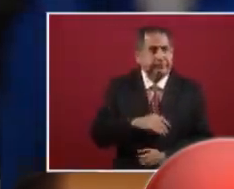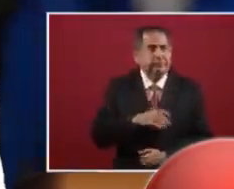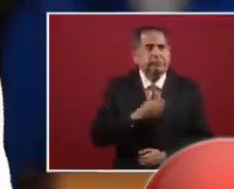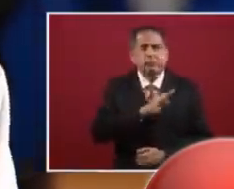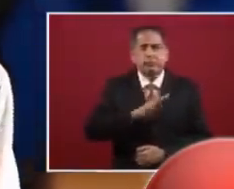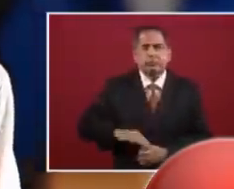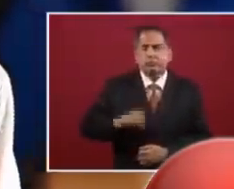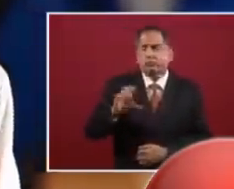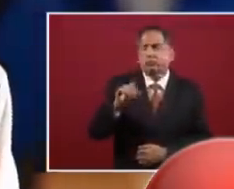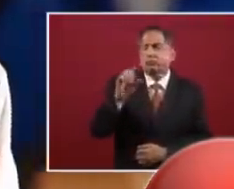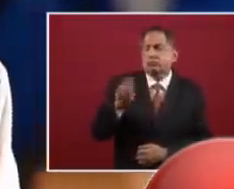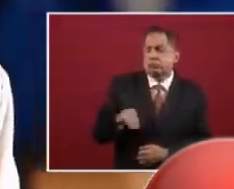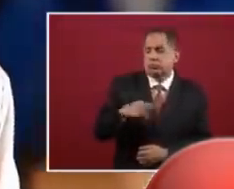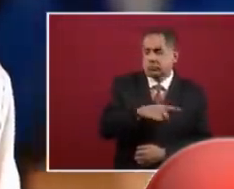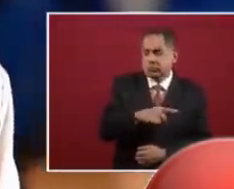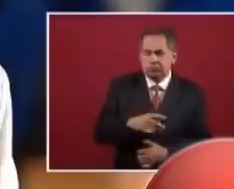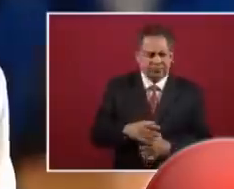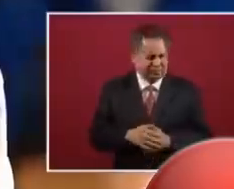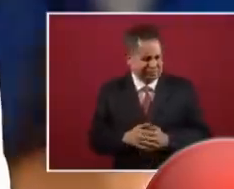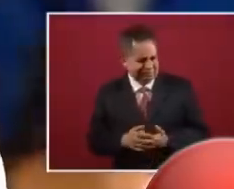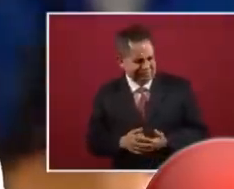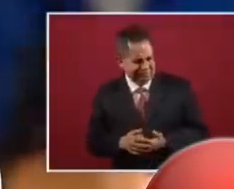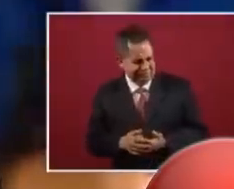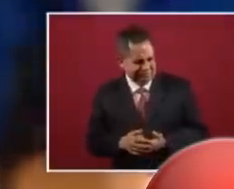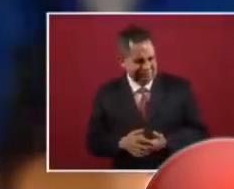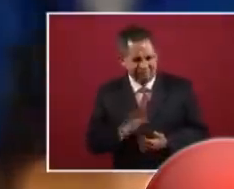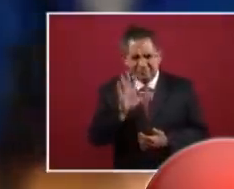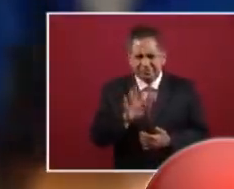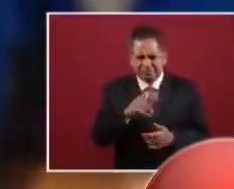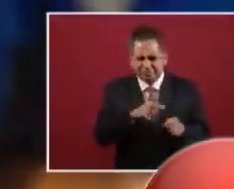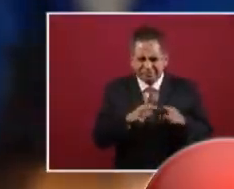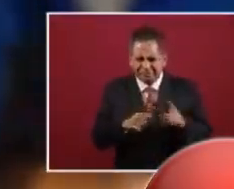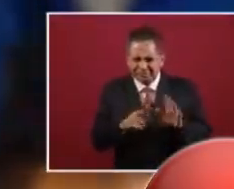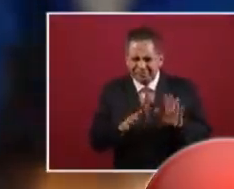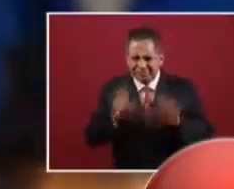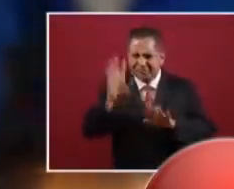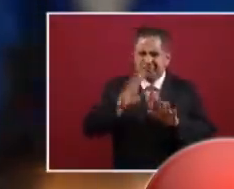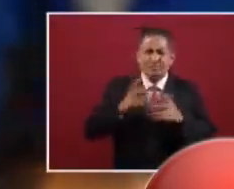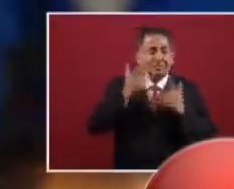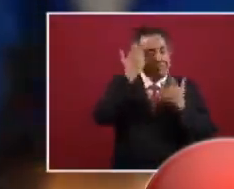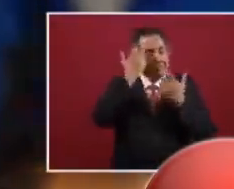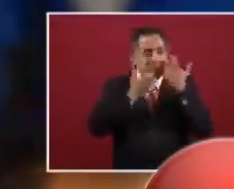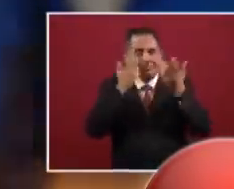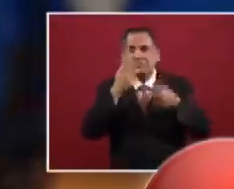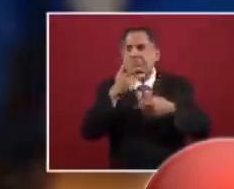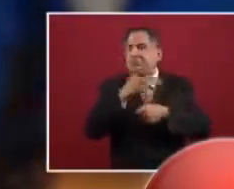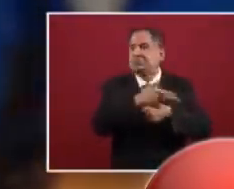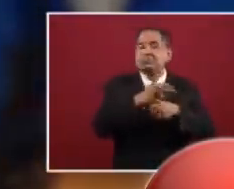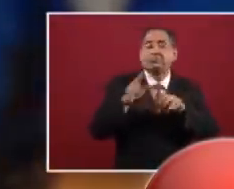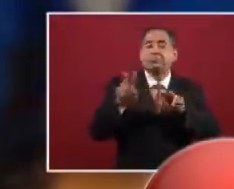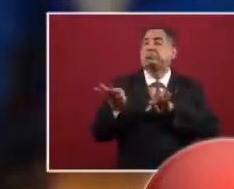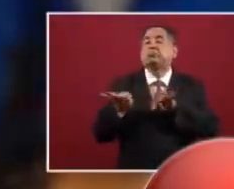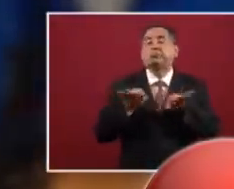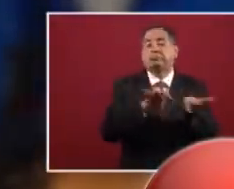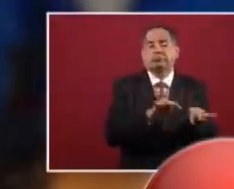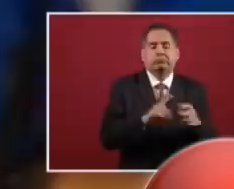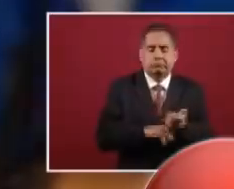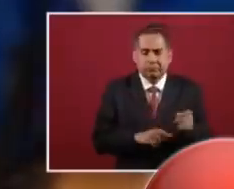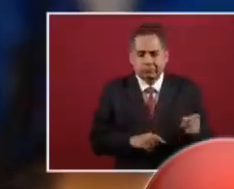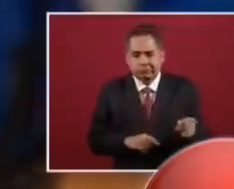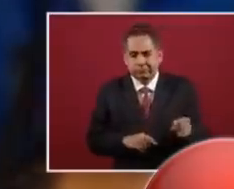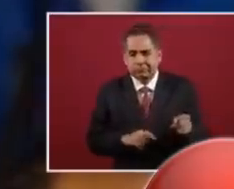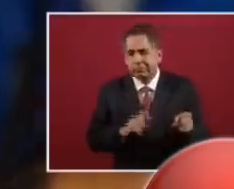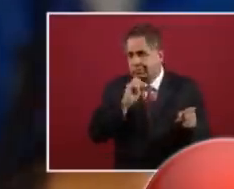municipio de Colón, pareciera pues que hay una serie de circo mediático, político, porque ya